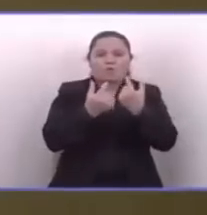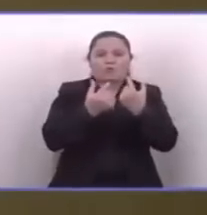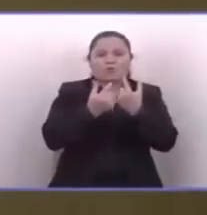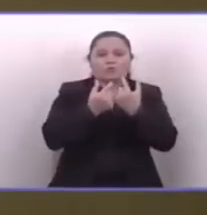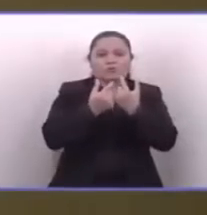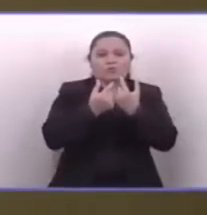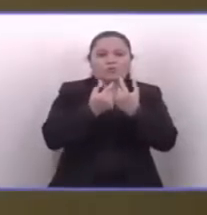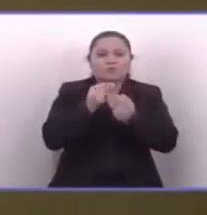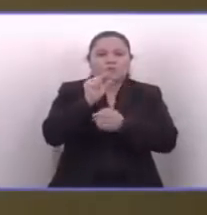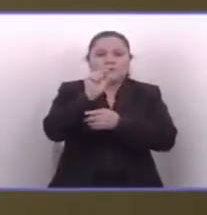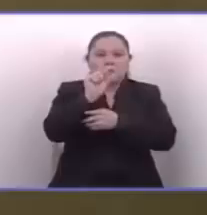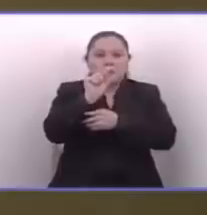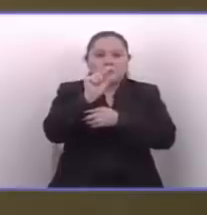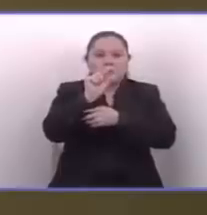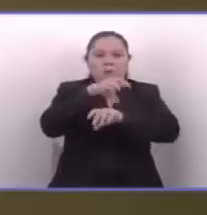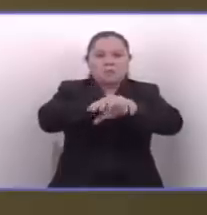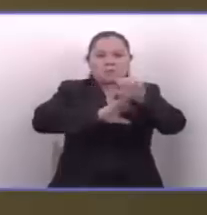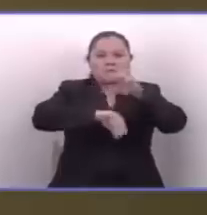han sido mínimas.